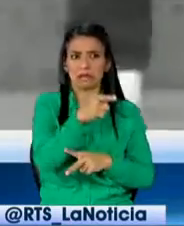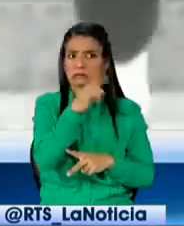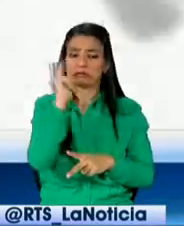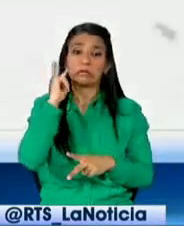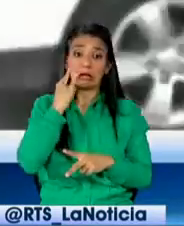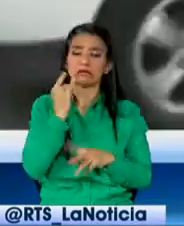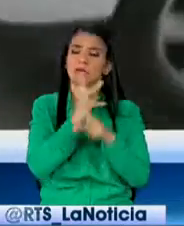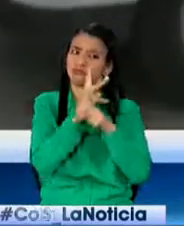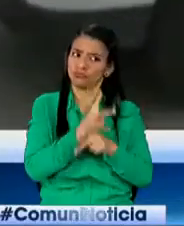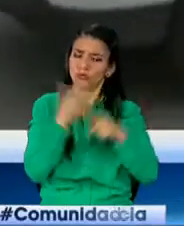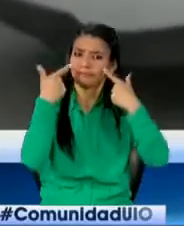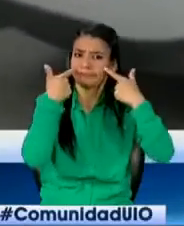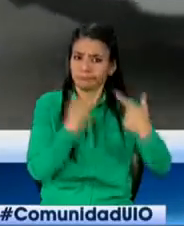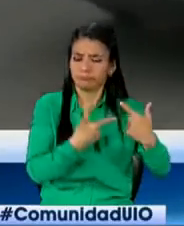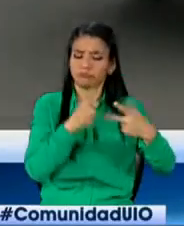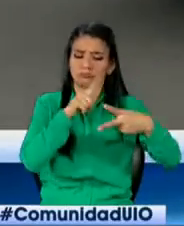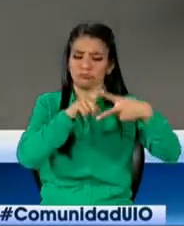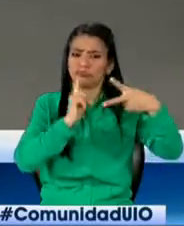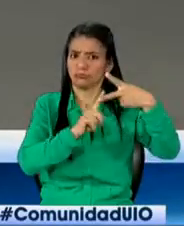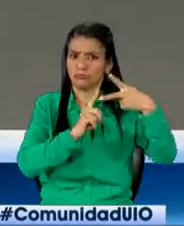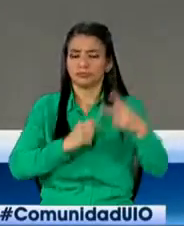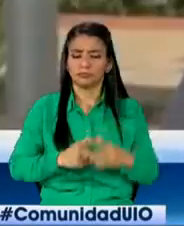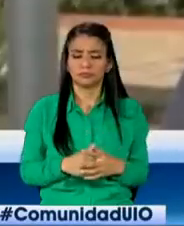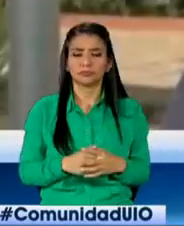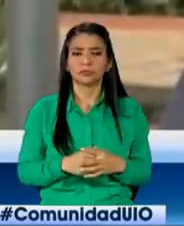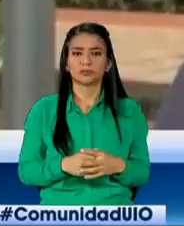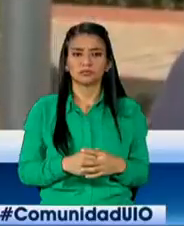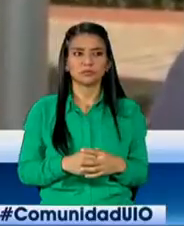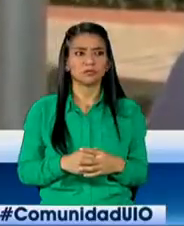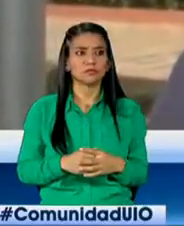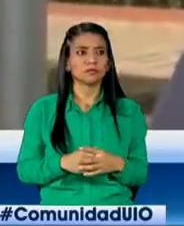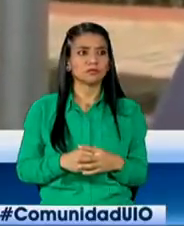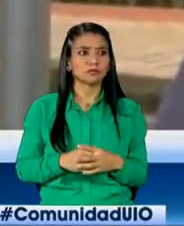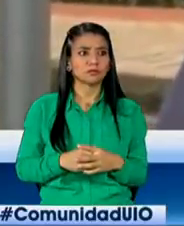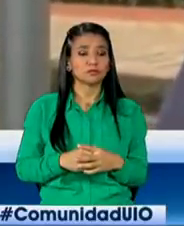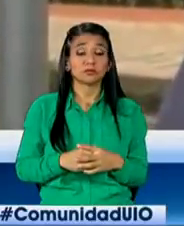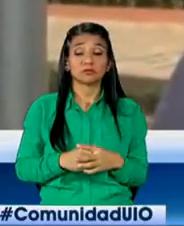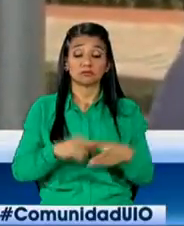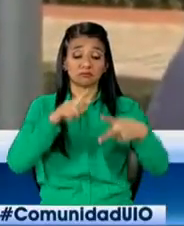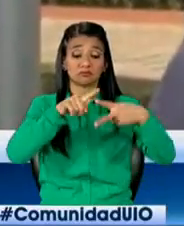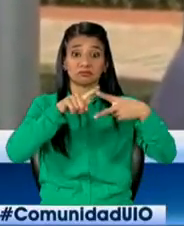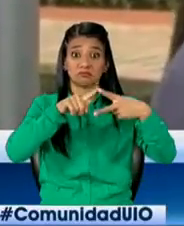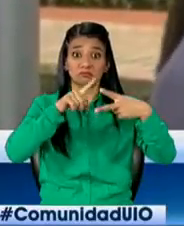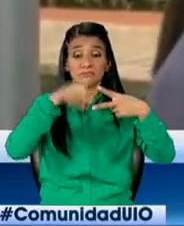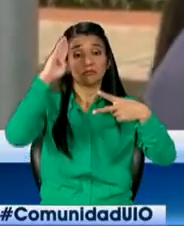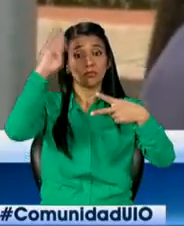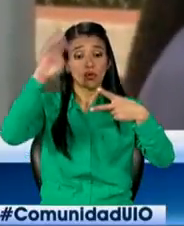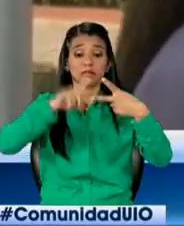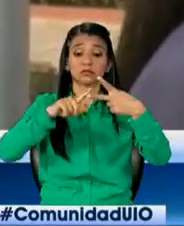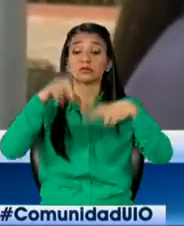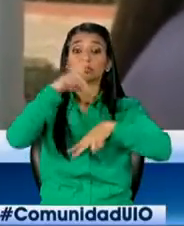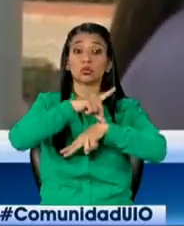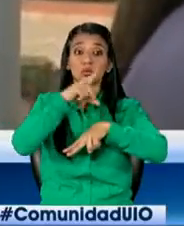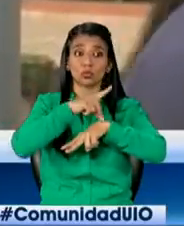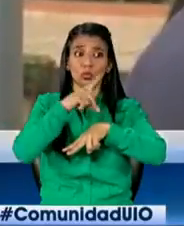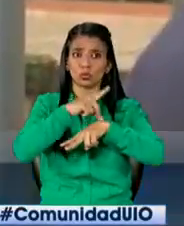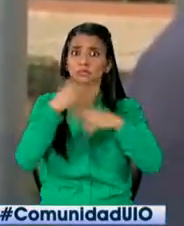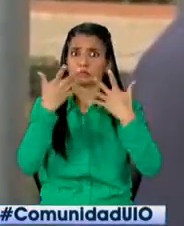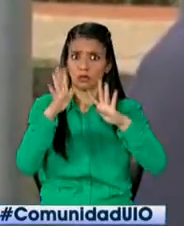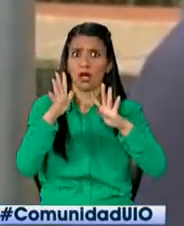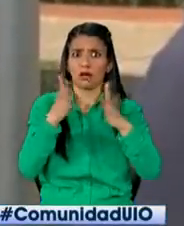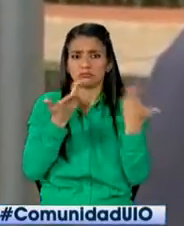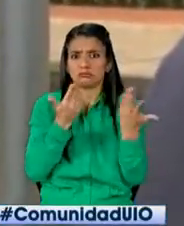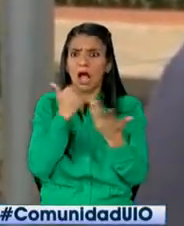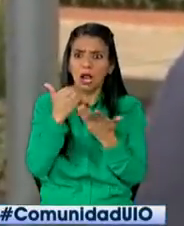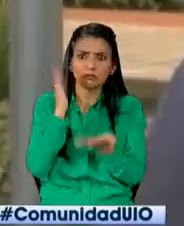las víctimas de los presuntos malos elementos. Decir que se prohíba a los señores procesados hacer actos de persecución